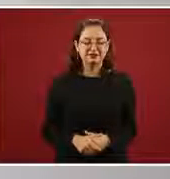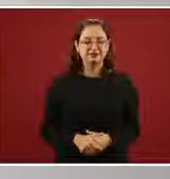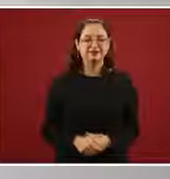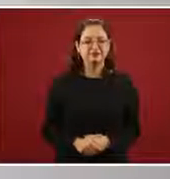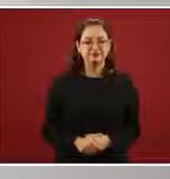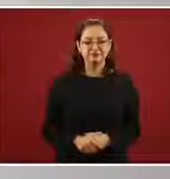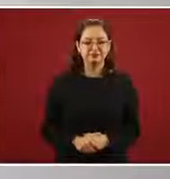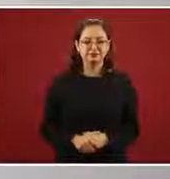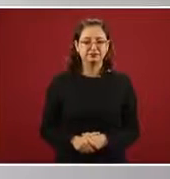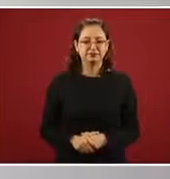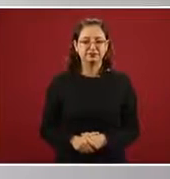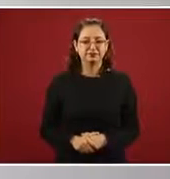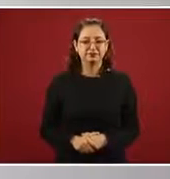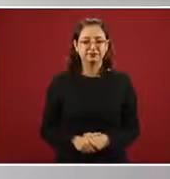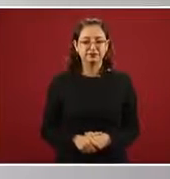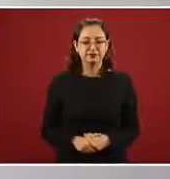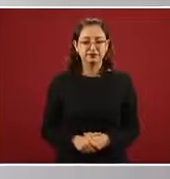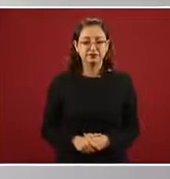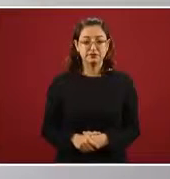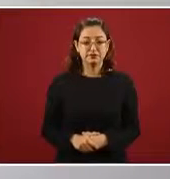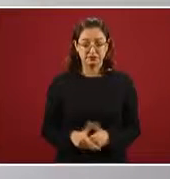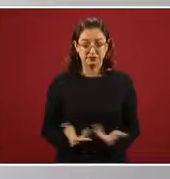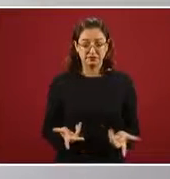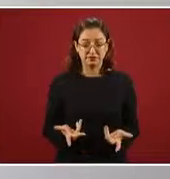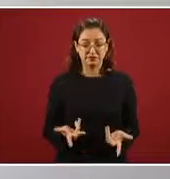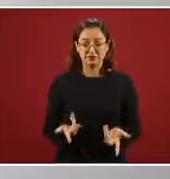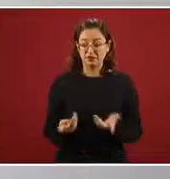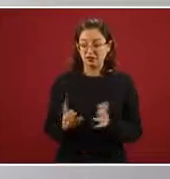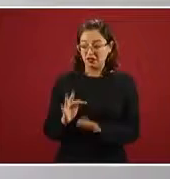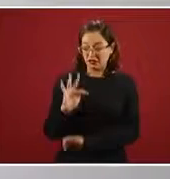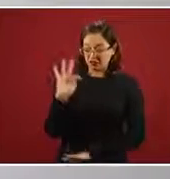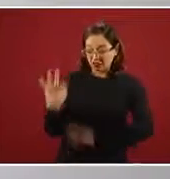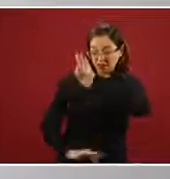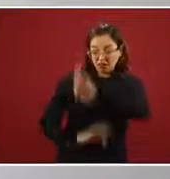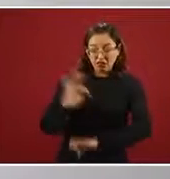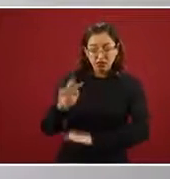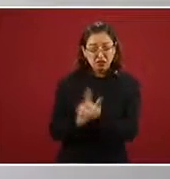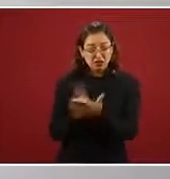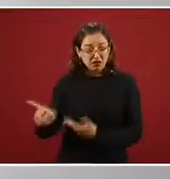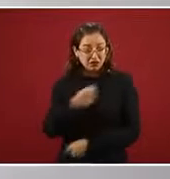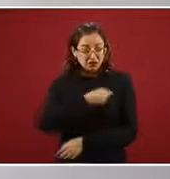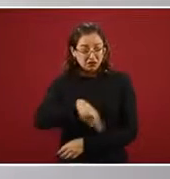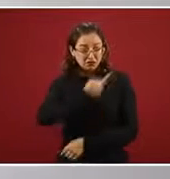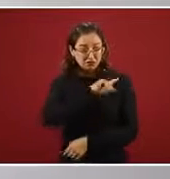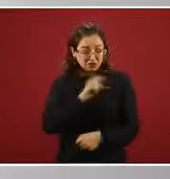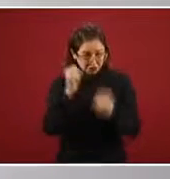No se garantizaba el derecho a la salud.